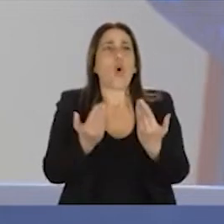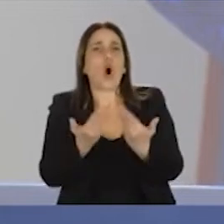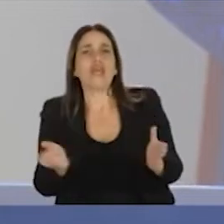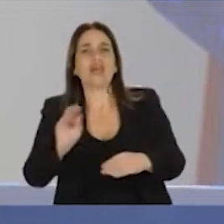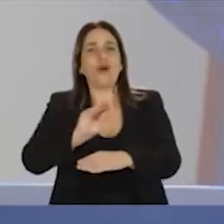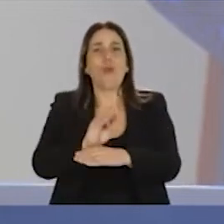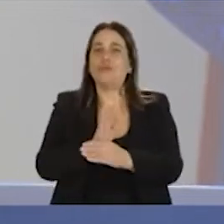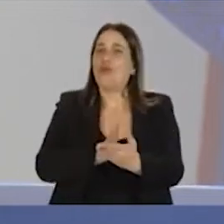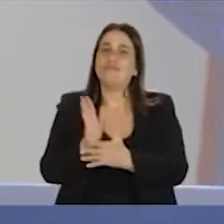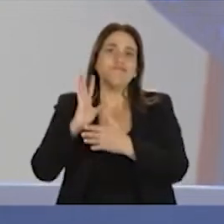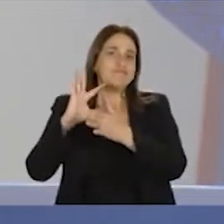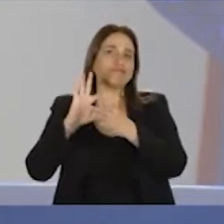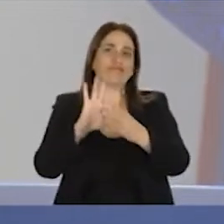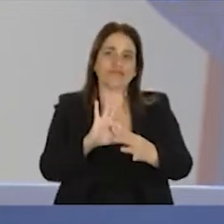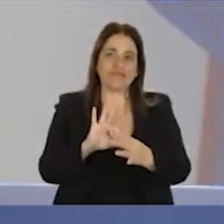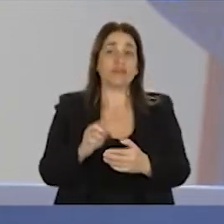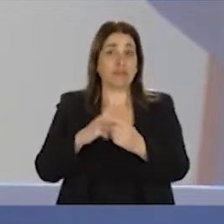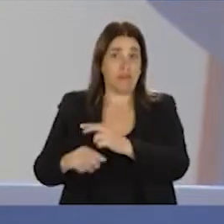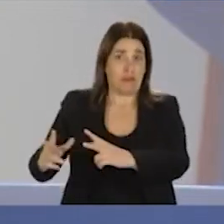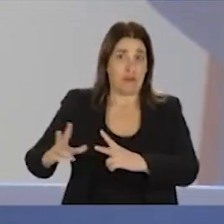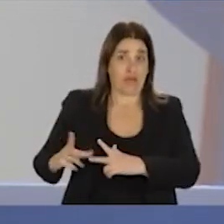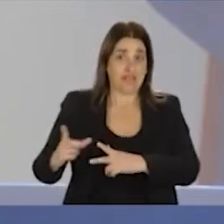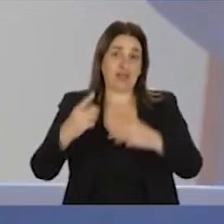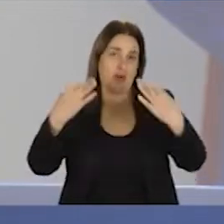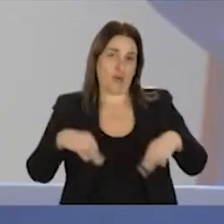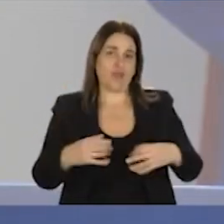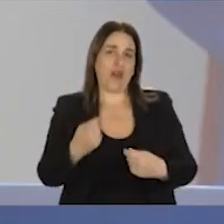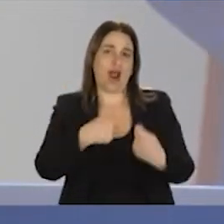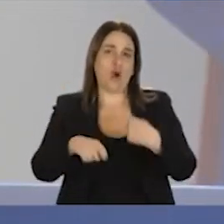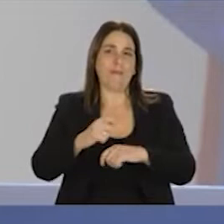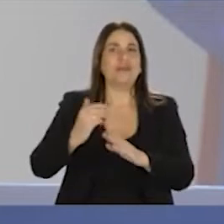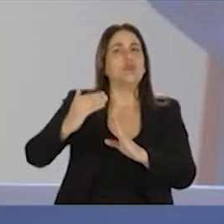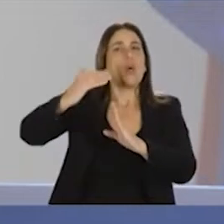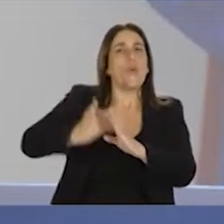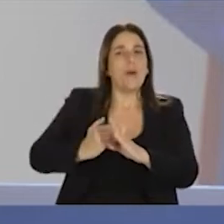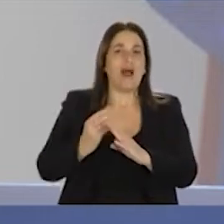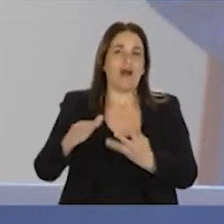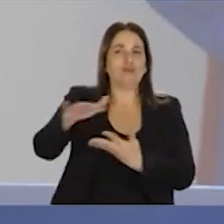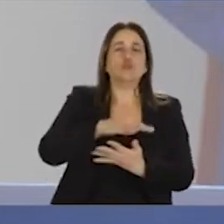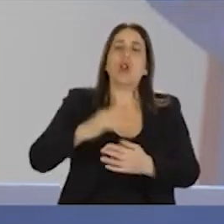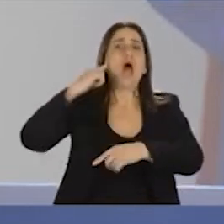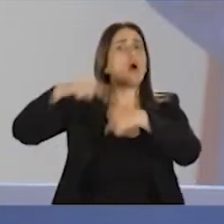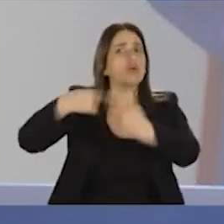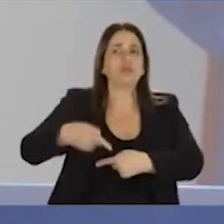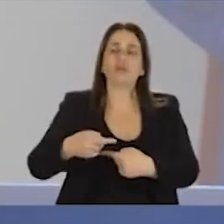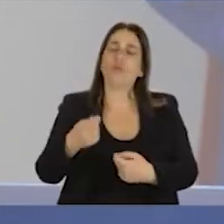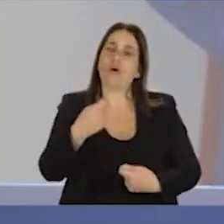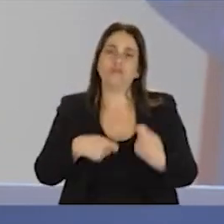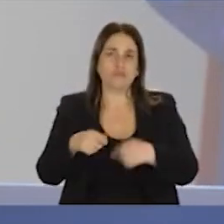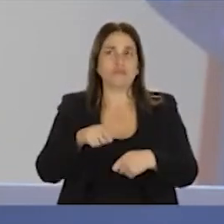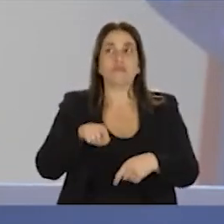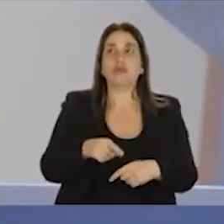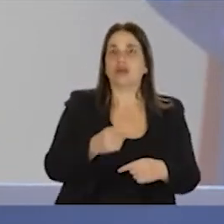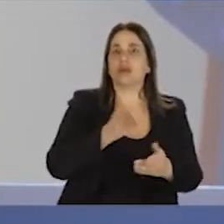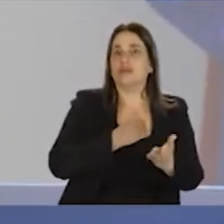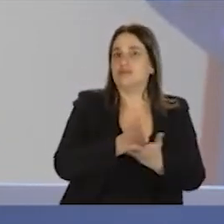perjuicio de lo que decía andrea que ha bajado nuestro comercio dentro de la zona sigue siendo un lugar en